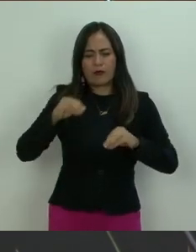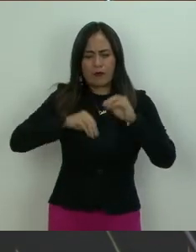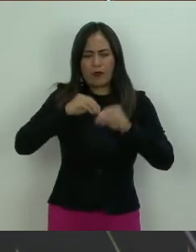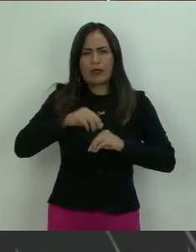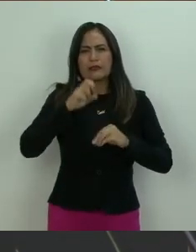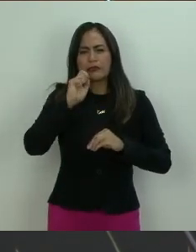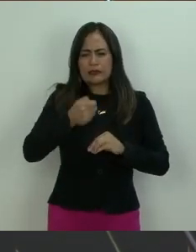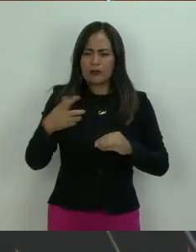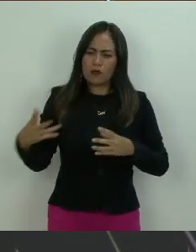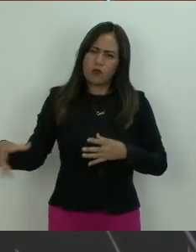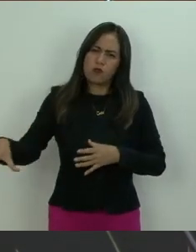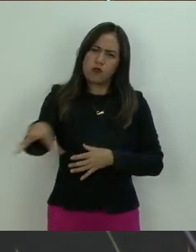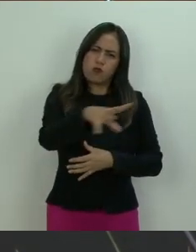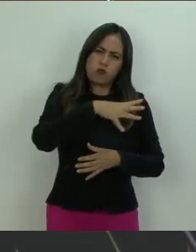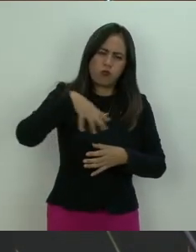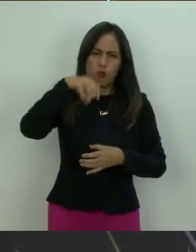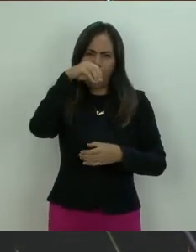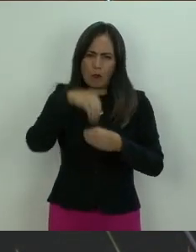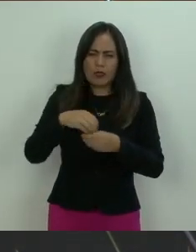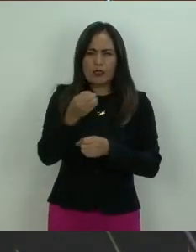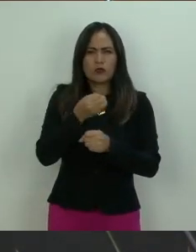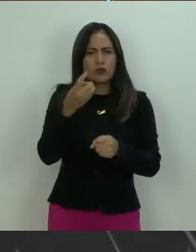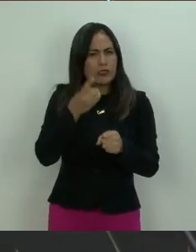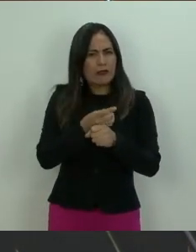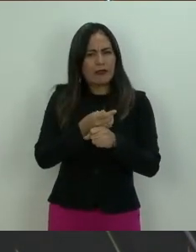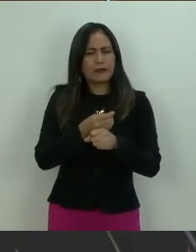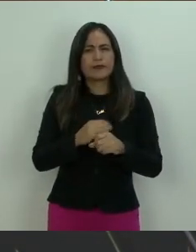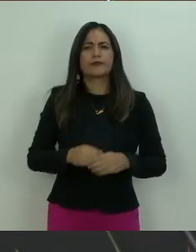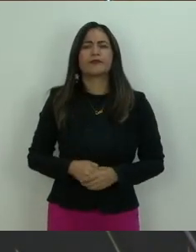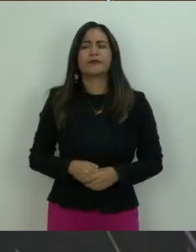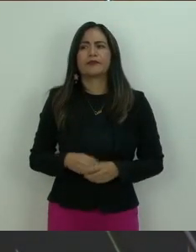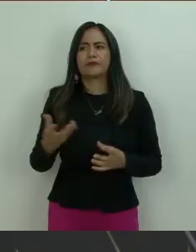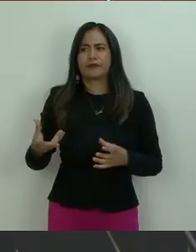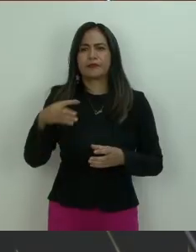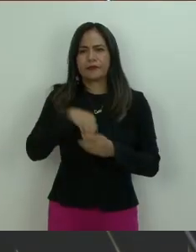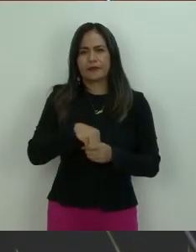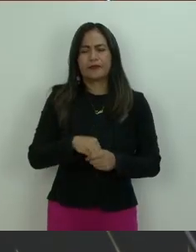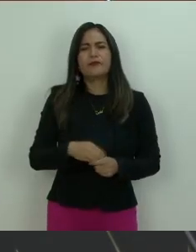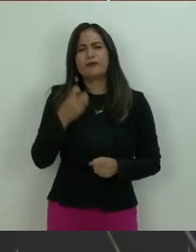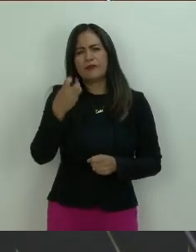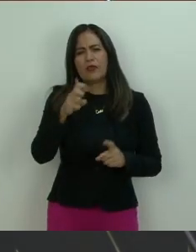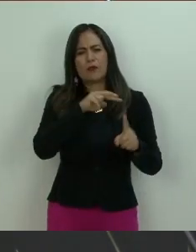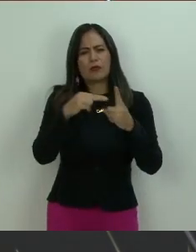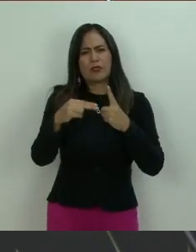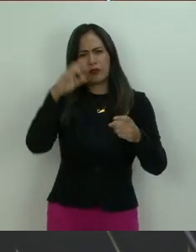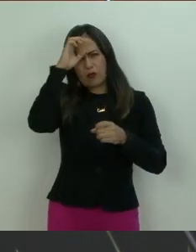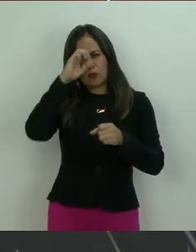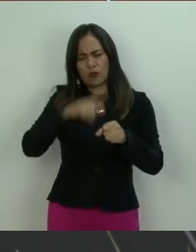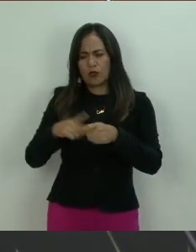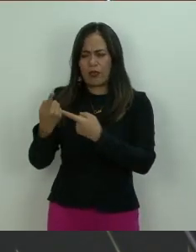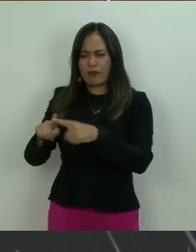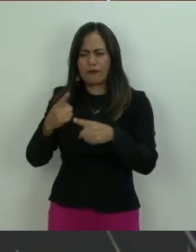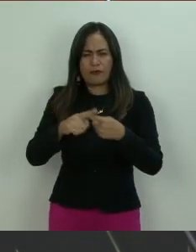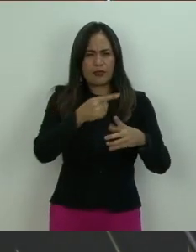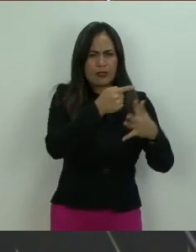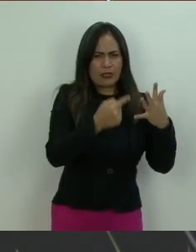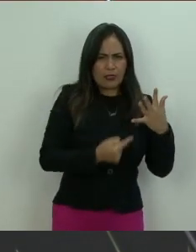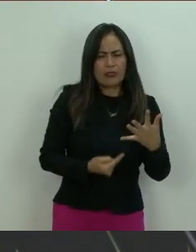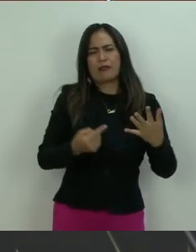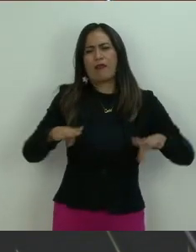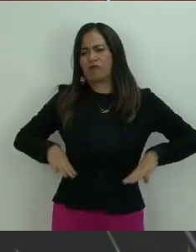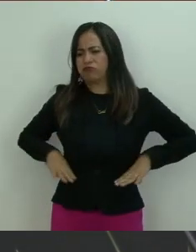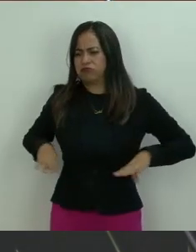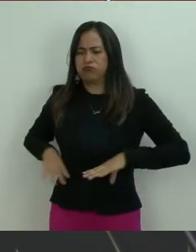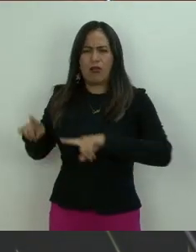incluir a quienes integran toda la sociedad. De esta forma, asumir una perspectiva intercultural, interseccional y